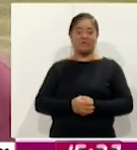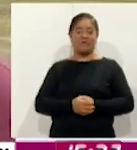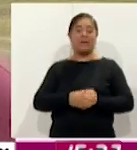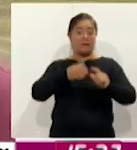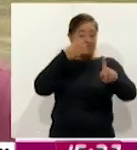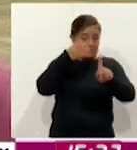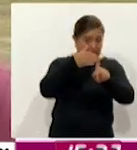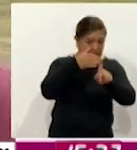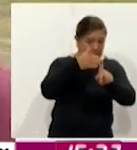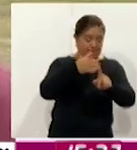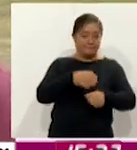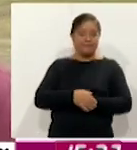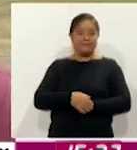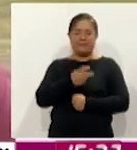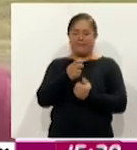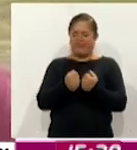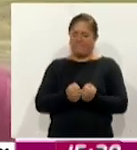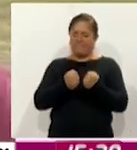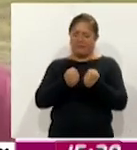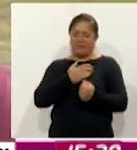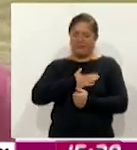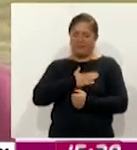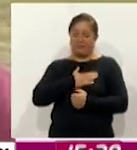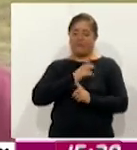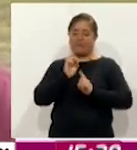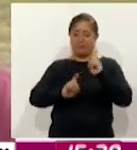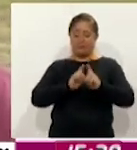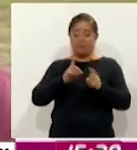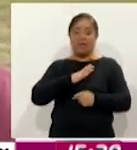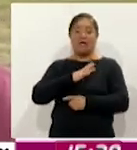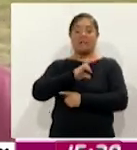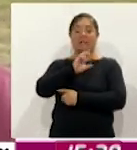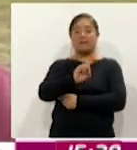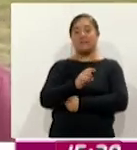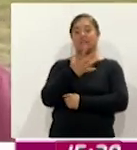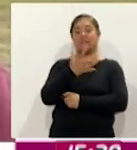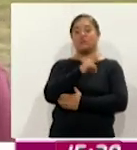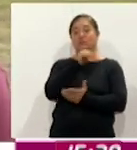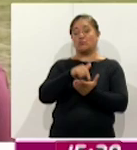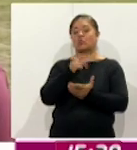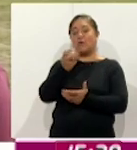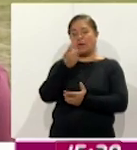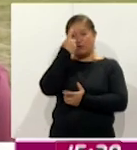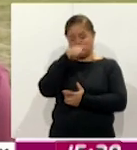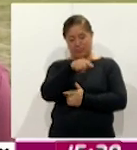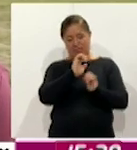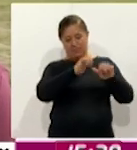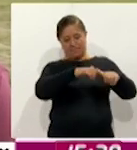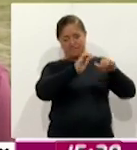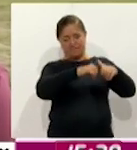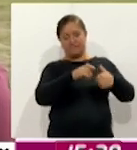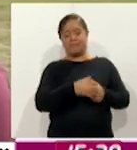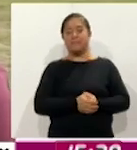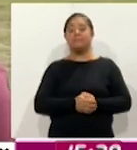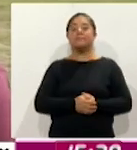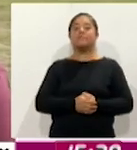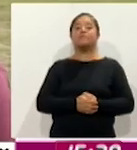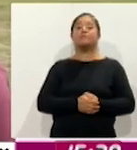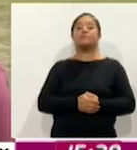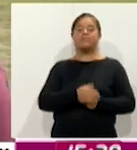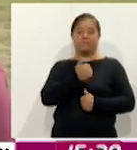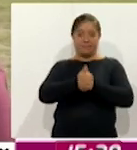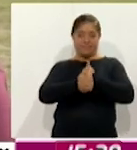una fortaleza para nuestros deportistas. Tenemos 35 espacios para esta carrera técnica y 70